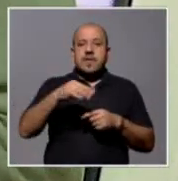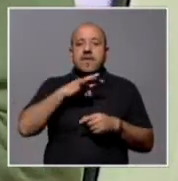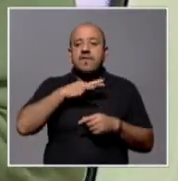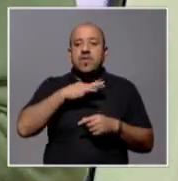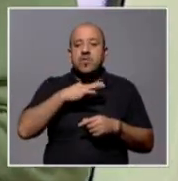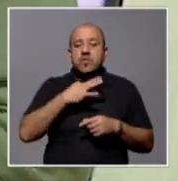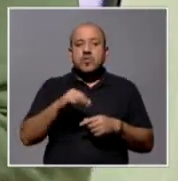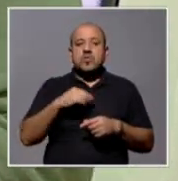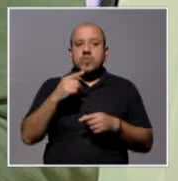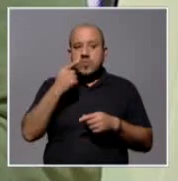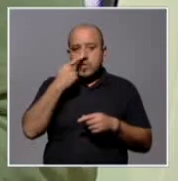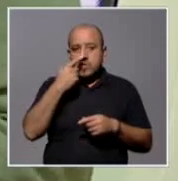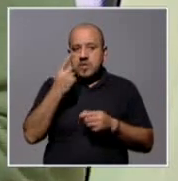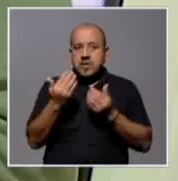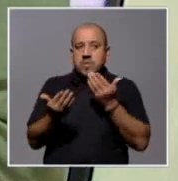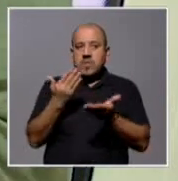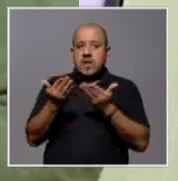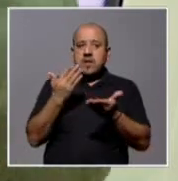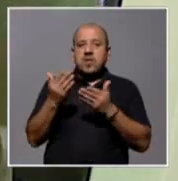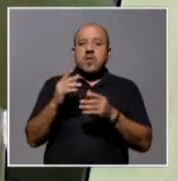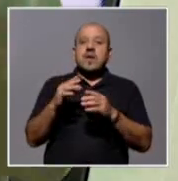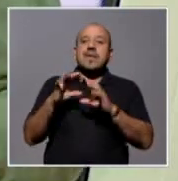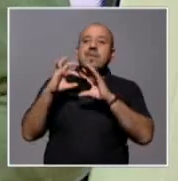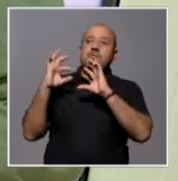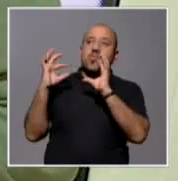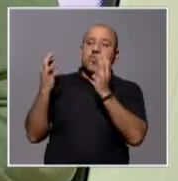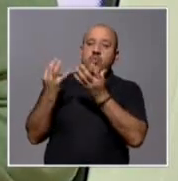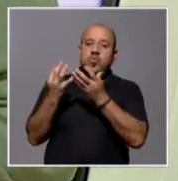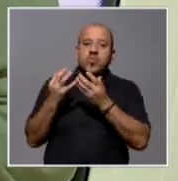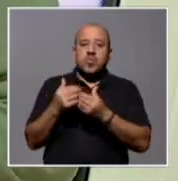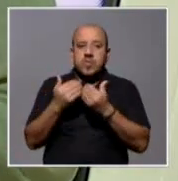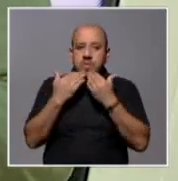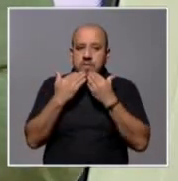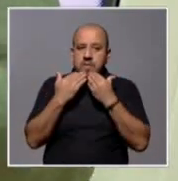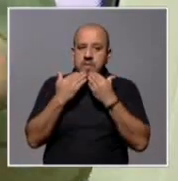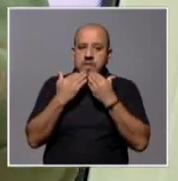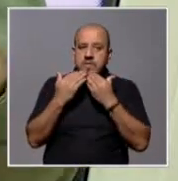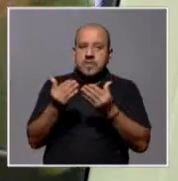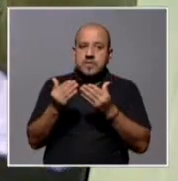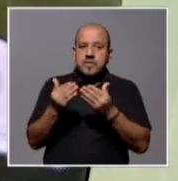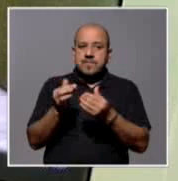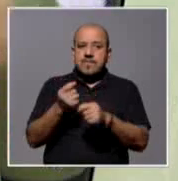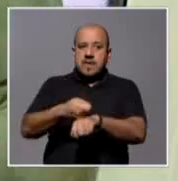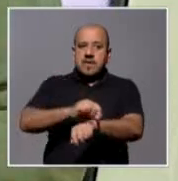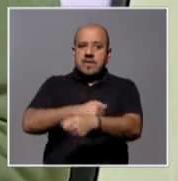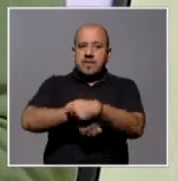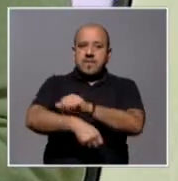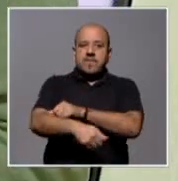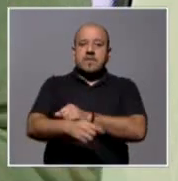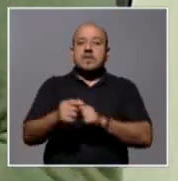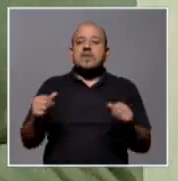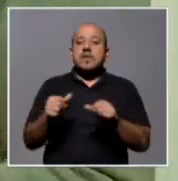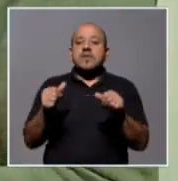Interesa compararlo con los virus que hay en el mundo y con los virus que, gracias a al esfuerzo que se está haciendo entre